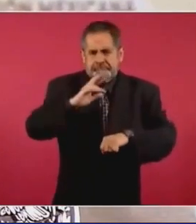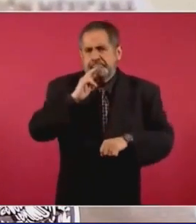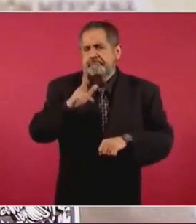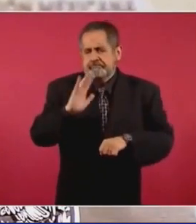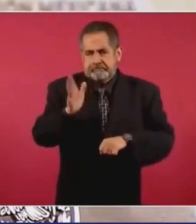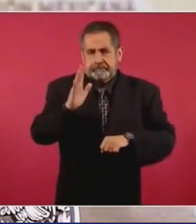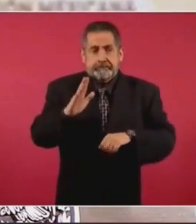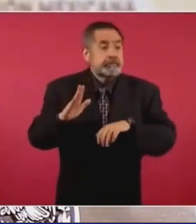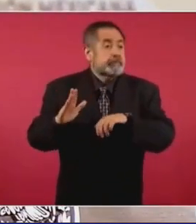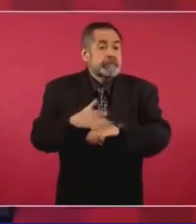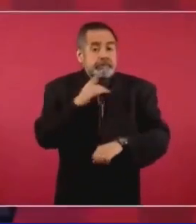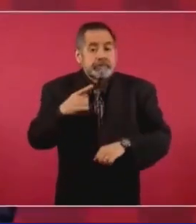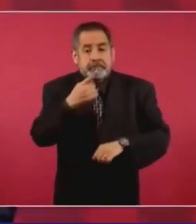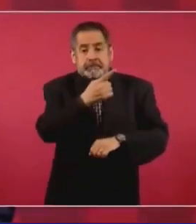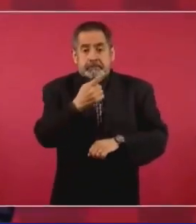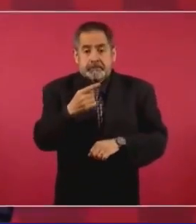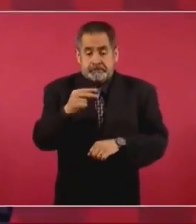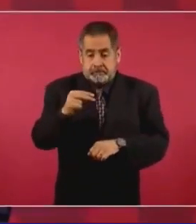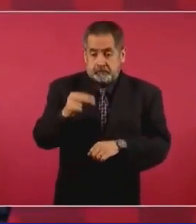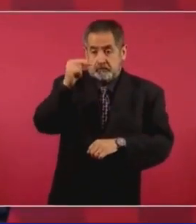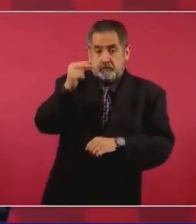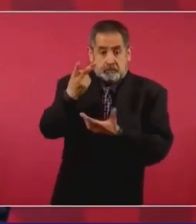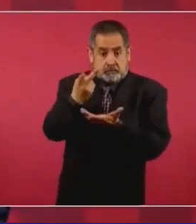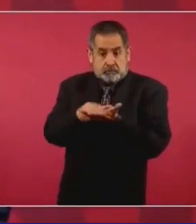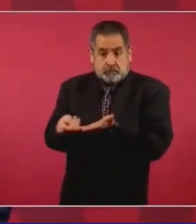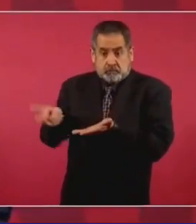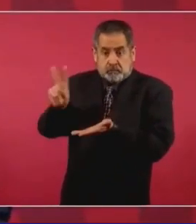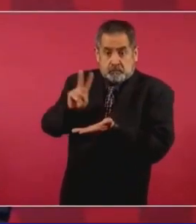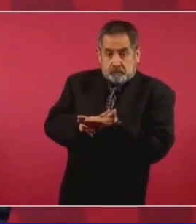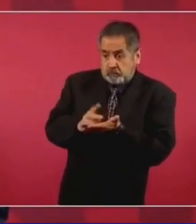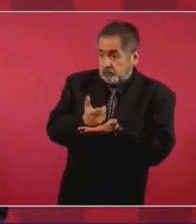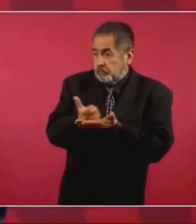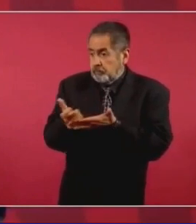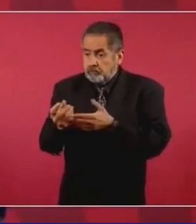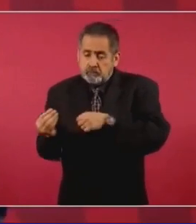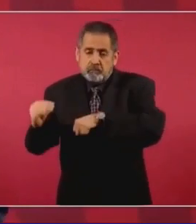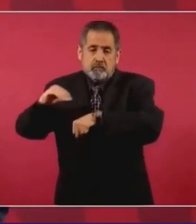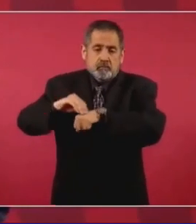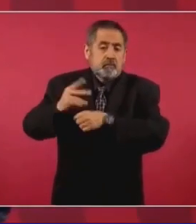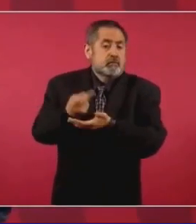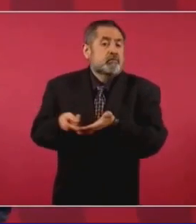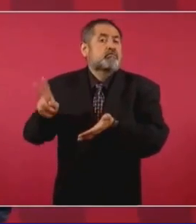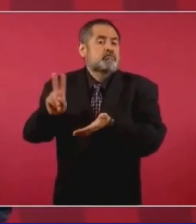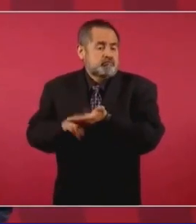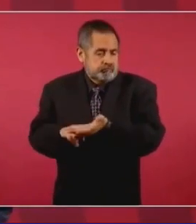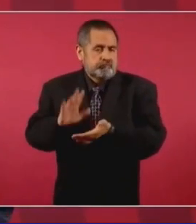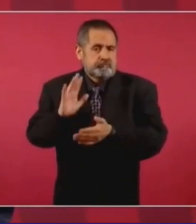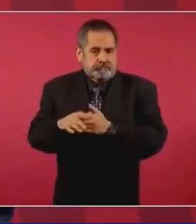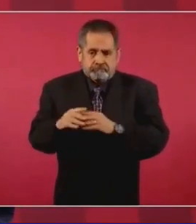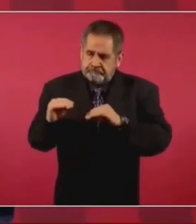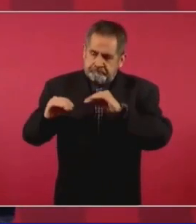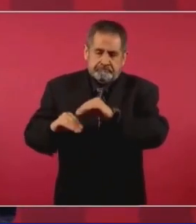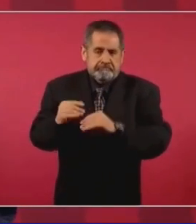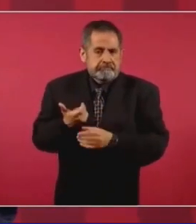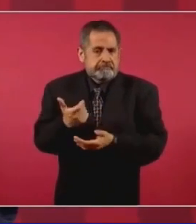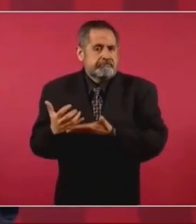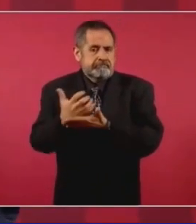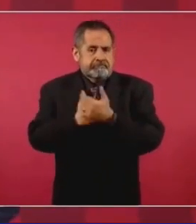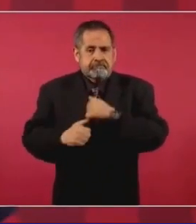porque en el norte lo aumentamos al doble en términos cuantitativos